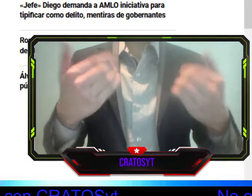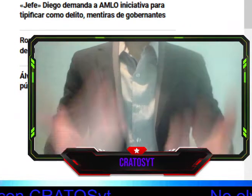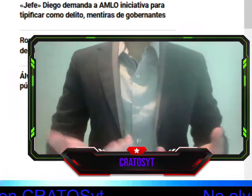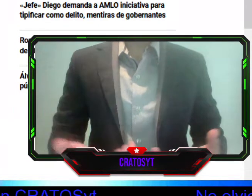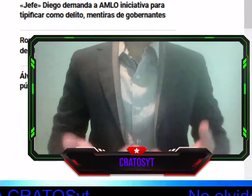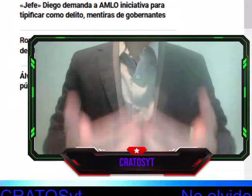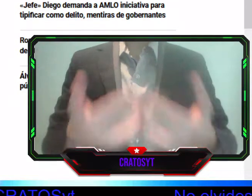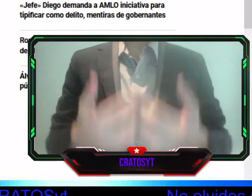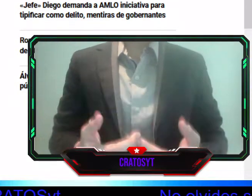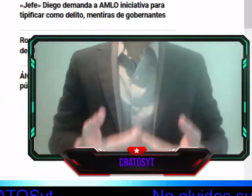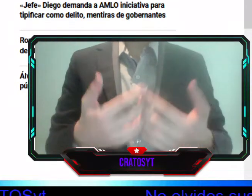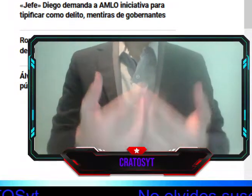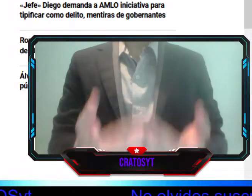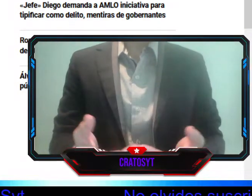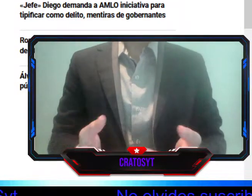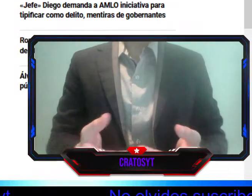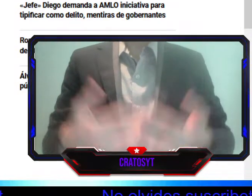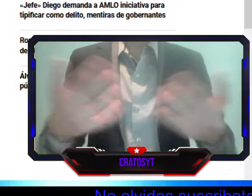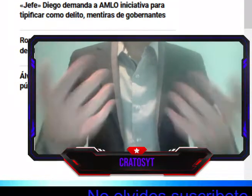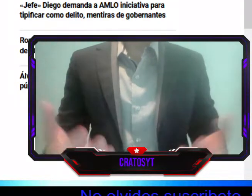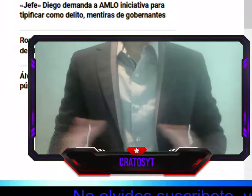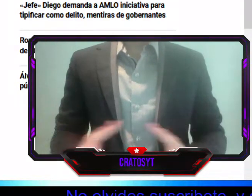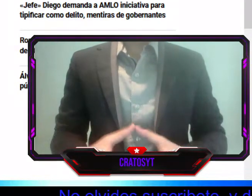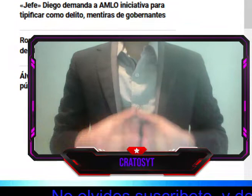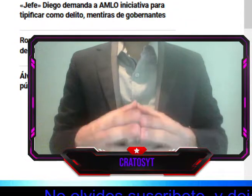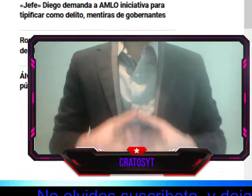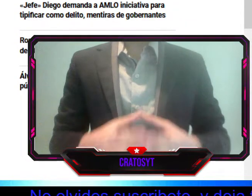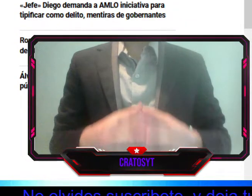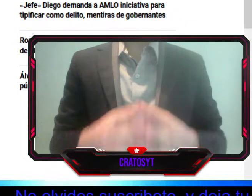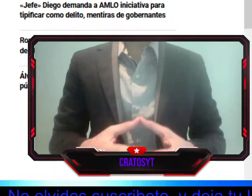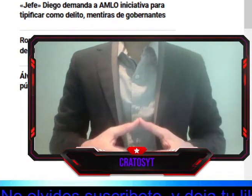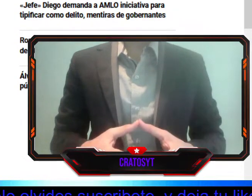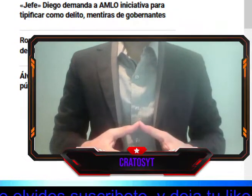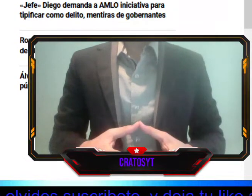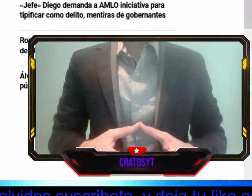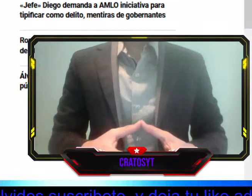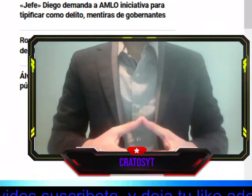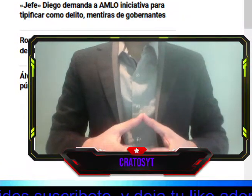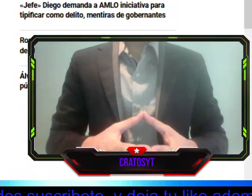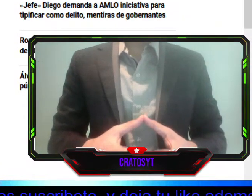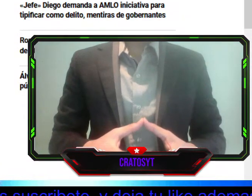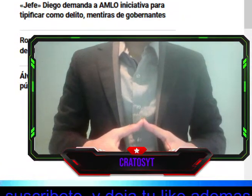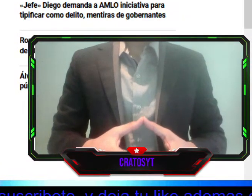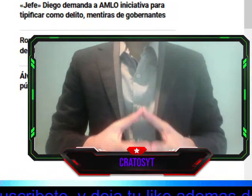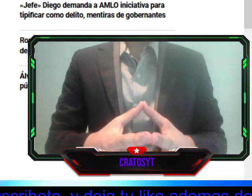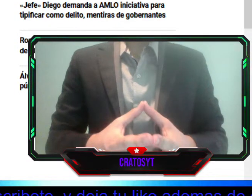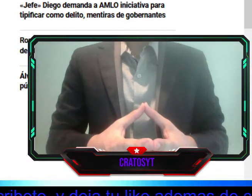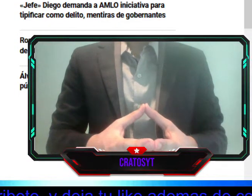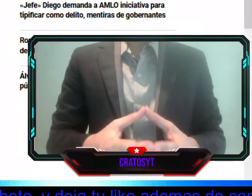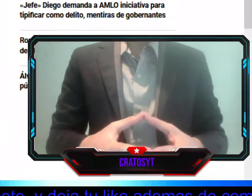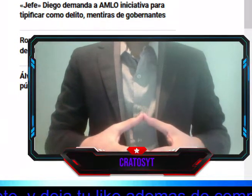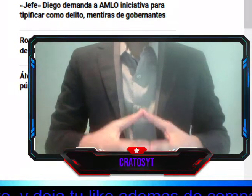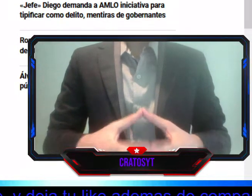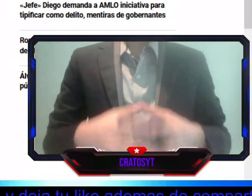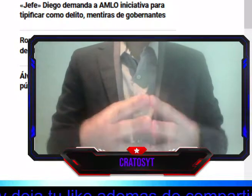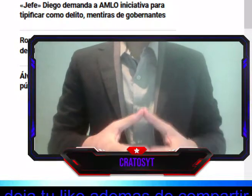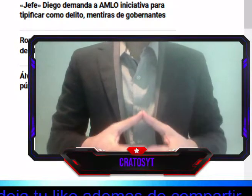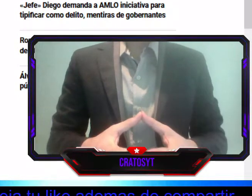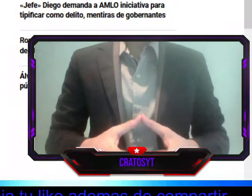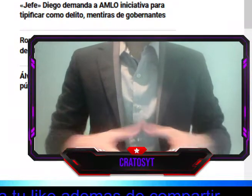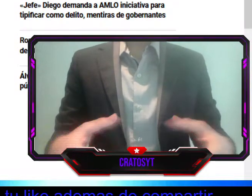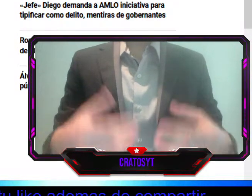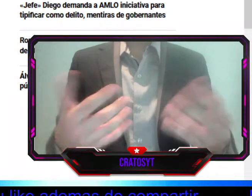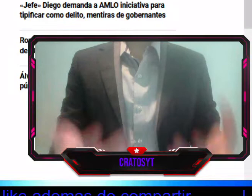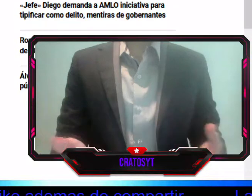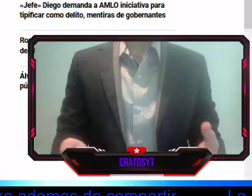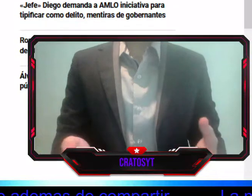lo que estamos viendo y se reveló durante la mañanera es que sí, que hay tales investigaciones por estos recursos que no se tiene realmente una certeza